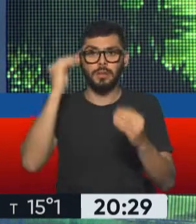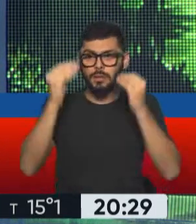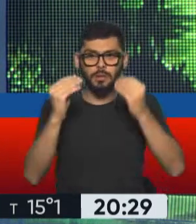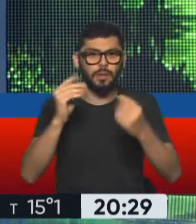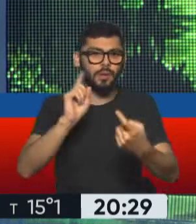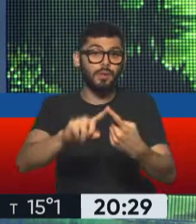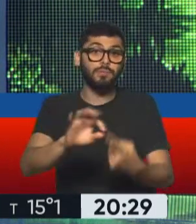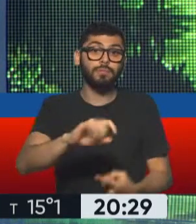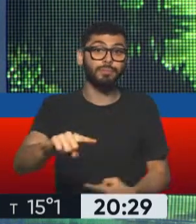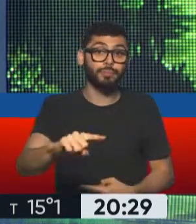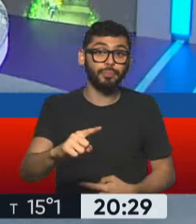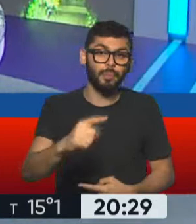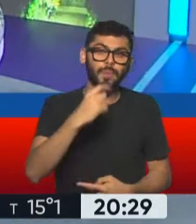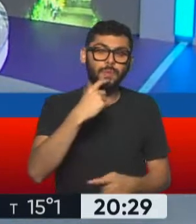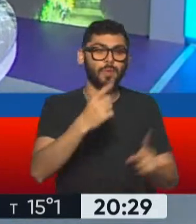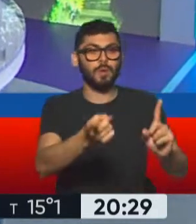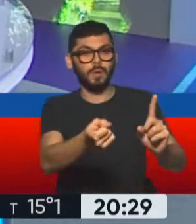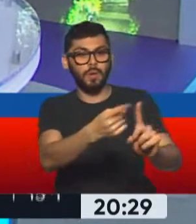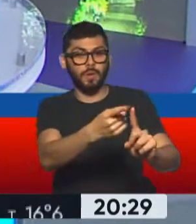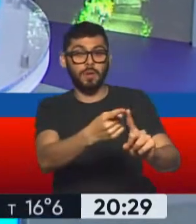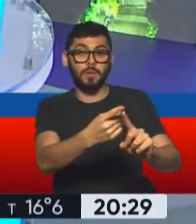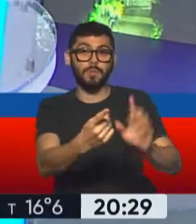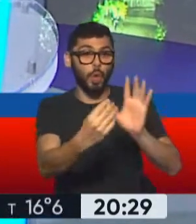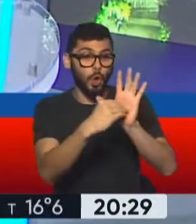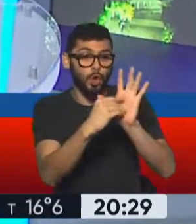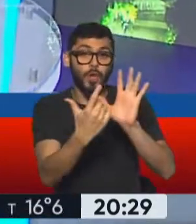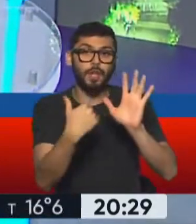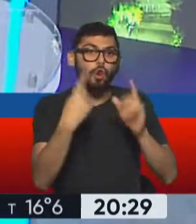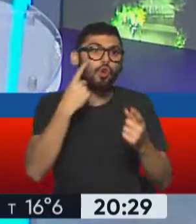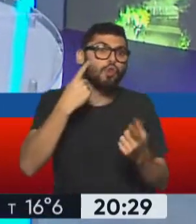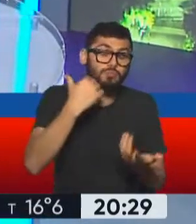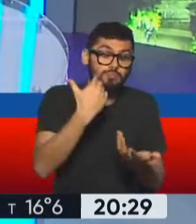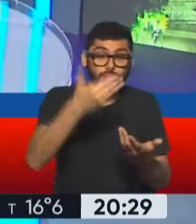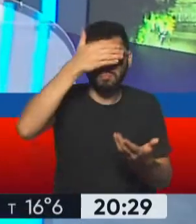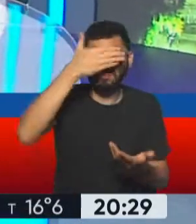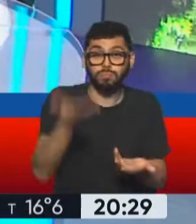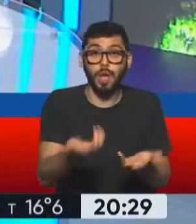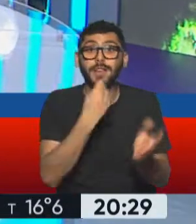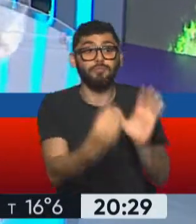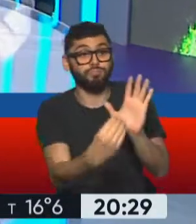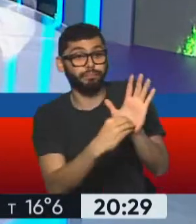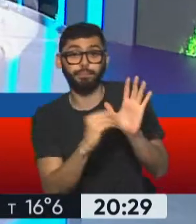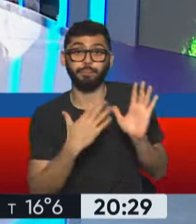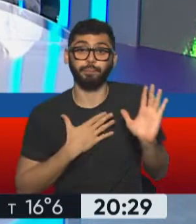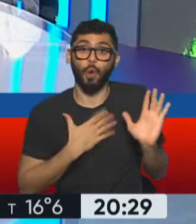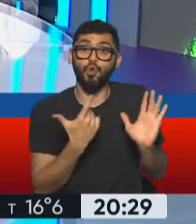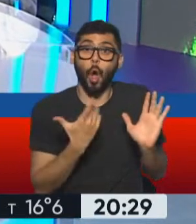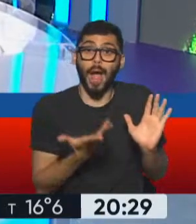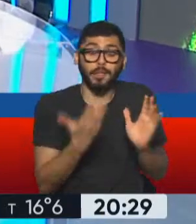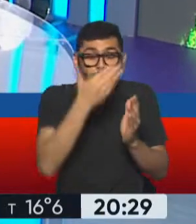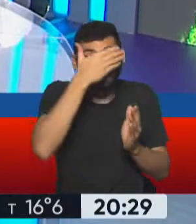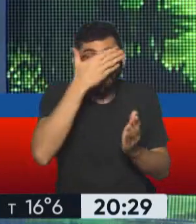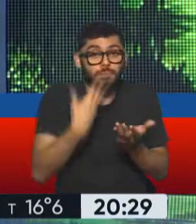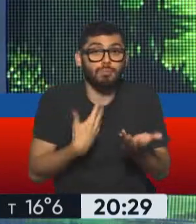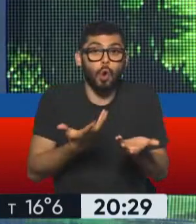llegar. Digo, ¿yo cómo apoyo una relación que no está registrada? Por definición no tengo conocimiento de ella, no la tengo, no existe para el